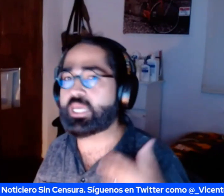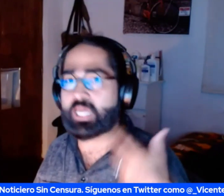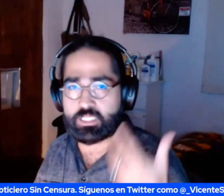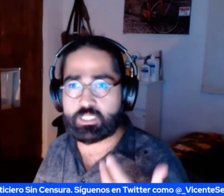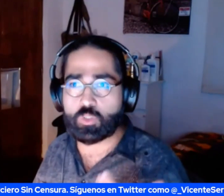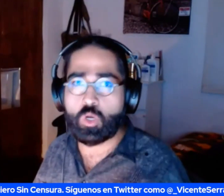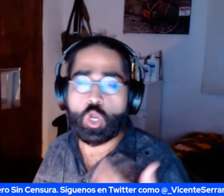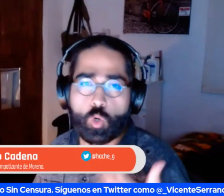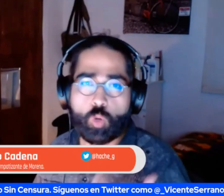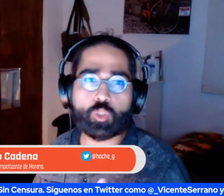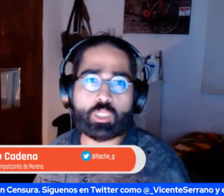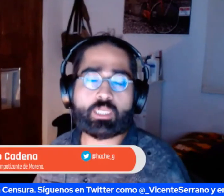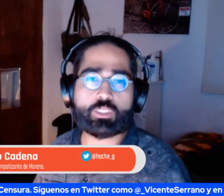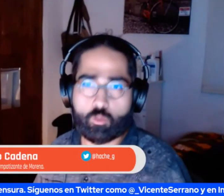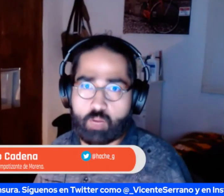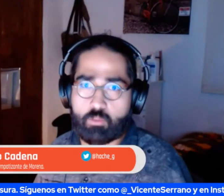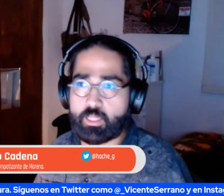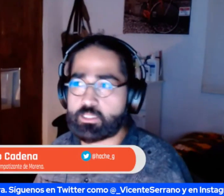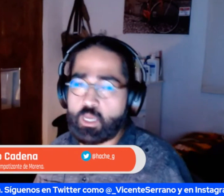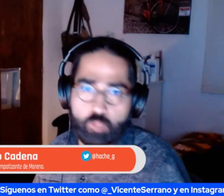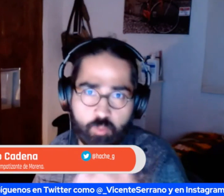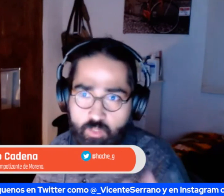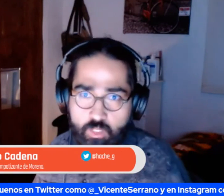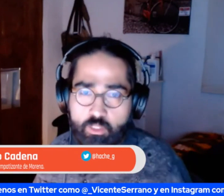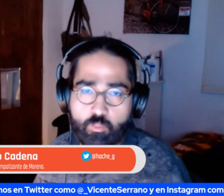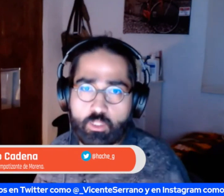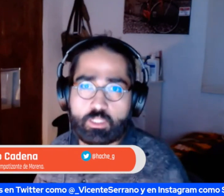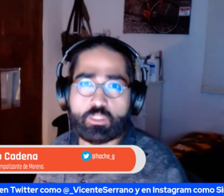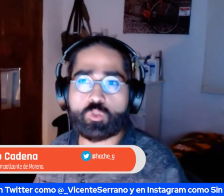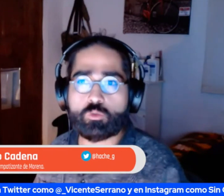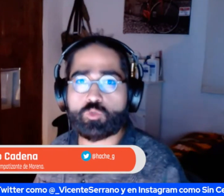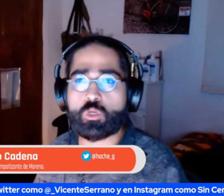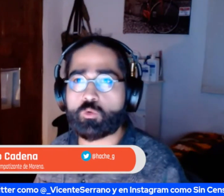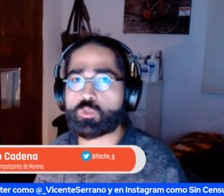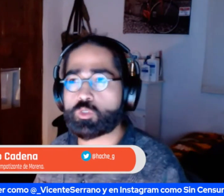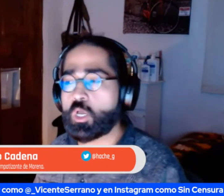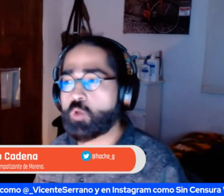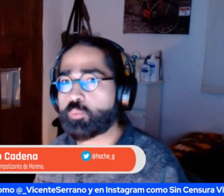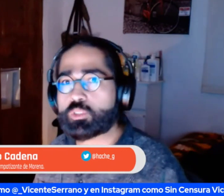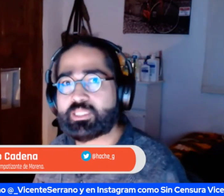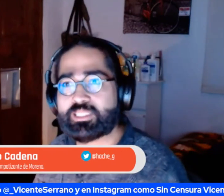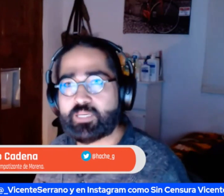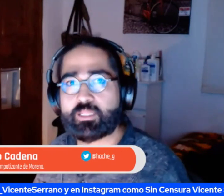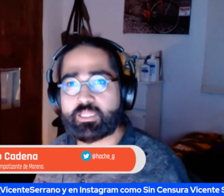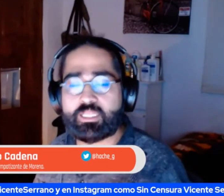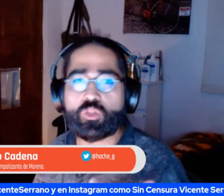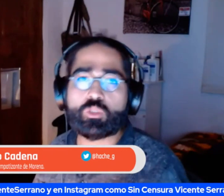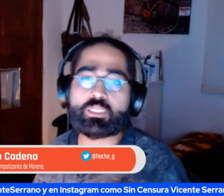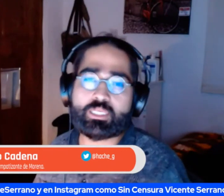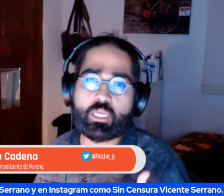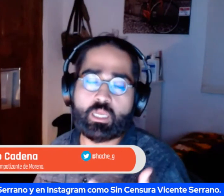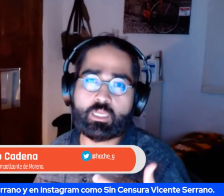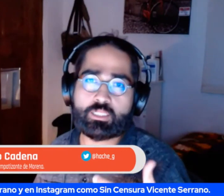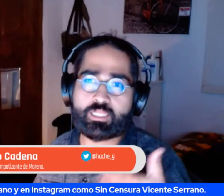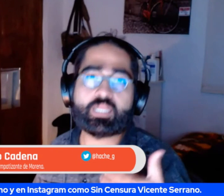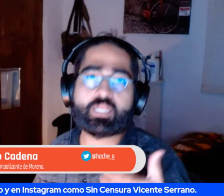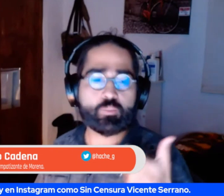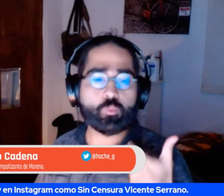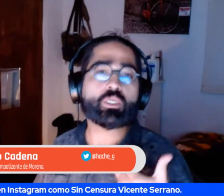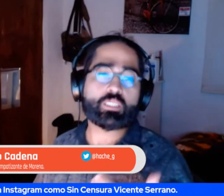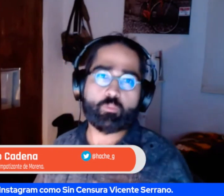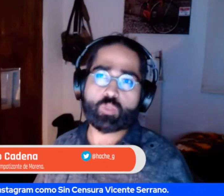y que, insisto, no por tener son malvadas, pues perfectamente pueden hacer uso de sus recursos. Lo importante es saber desde dónde se tiene